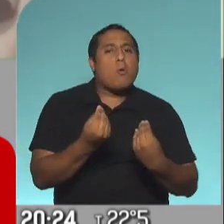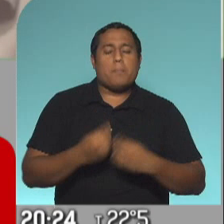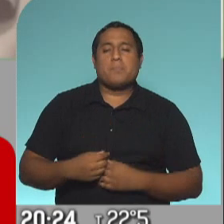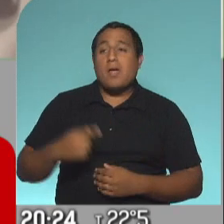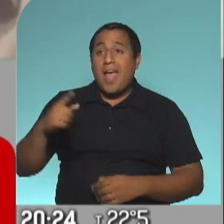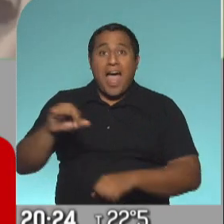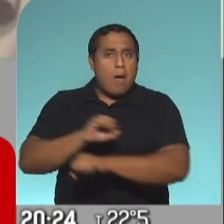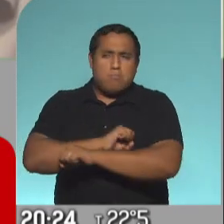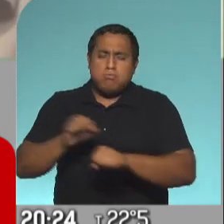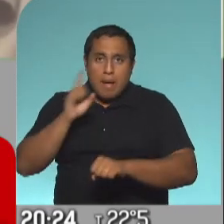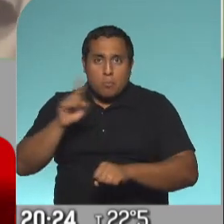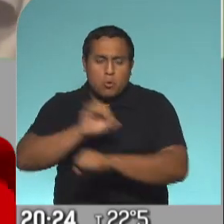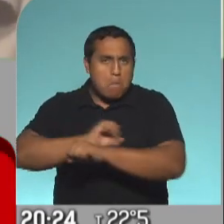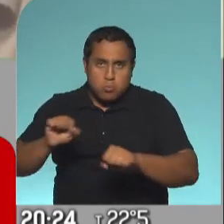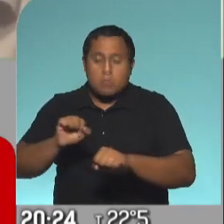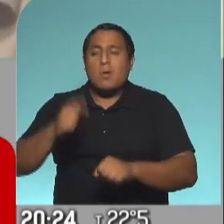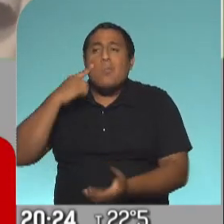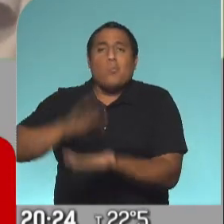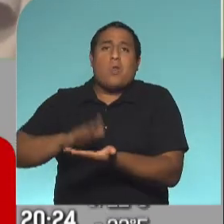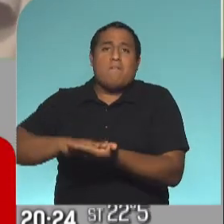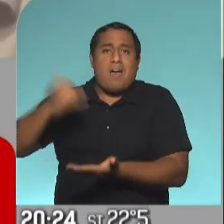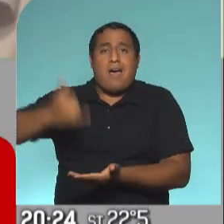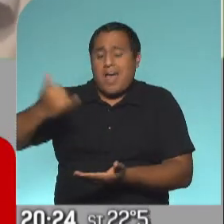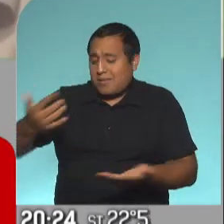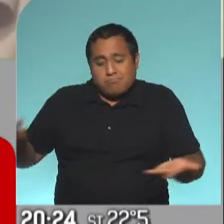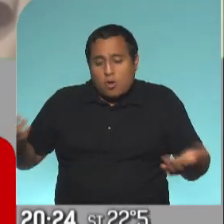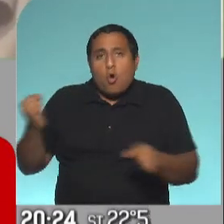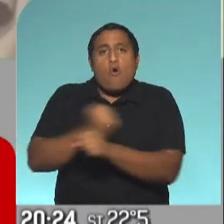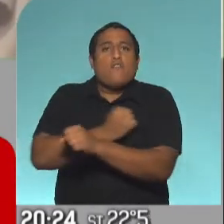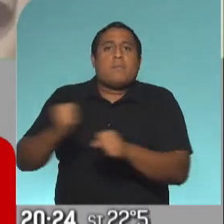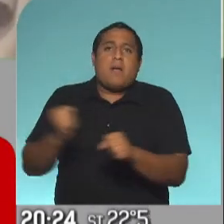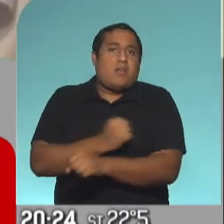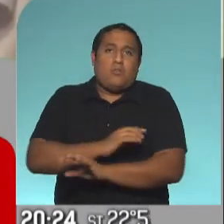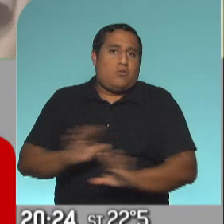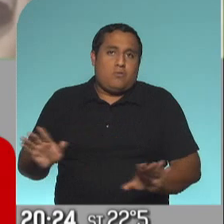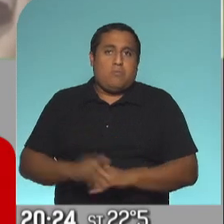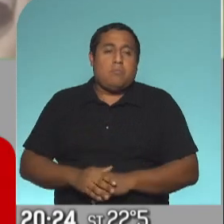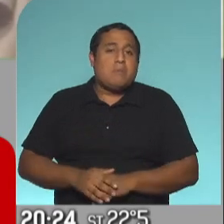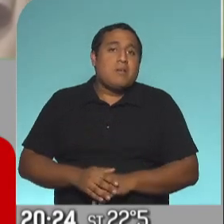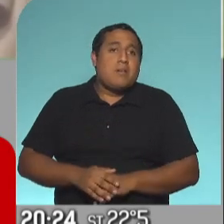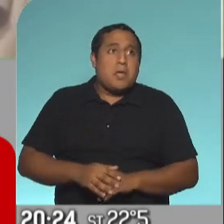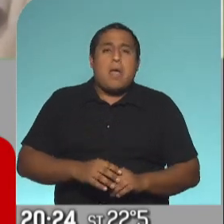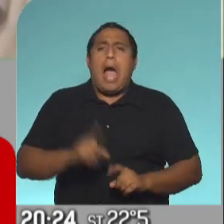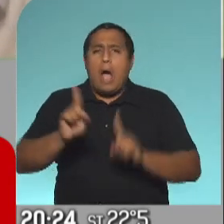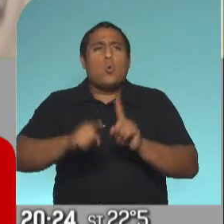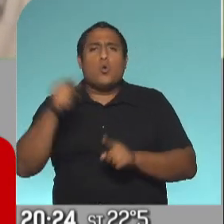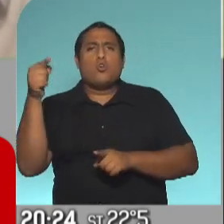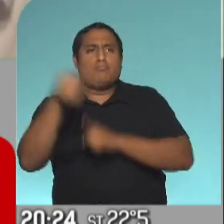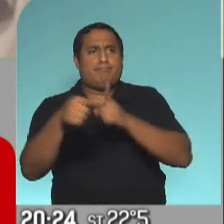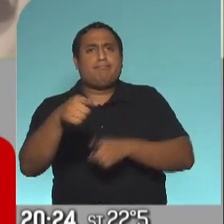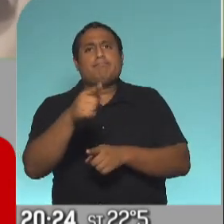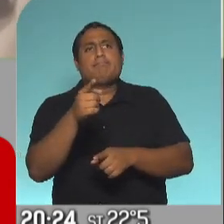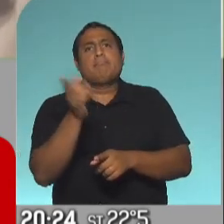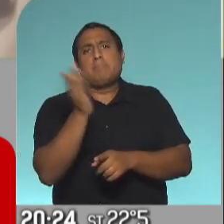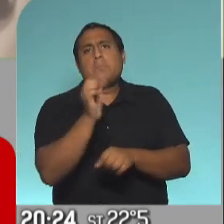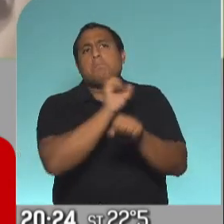probó judicialmente, no es que Ujú. yo lo diga, fue un atentado, está confirmado que fue así, fue un hecho intencional y hay condenados por eso. Lo